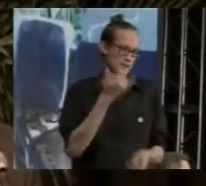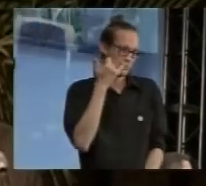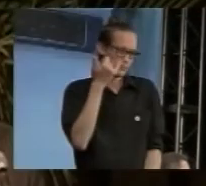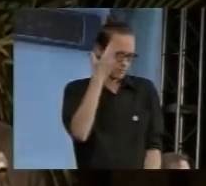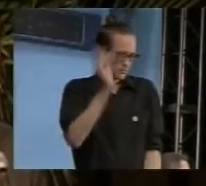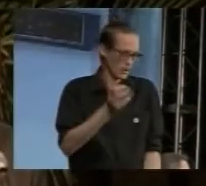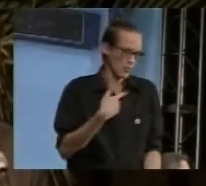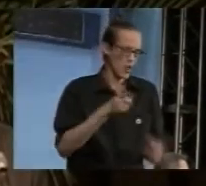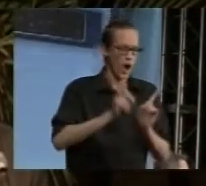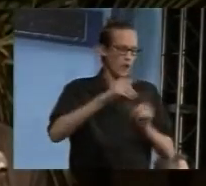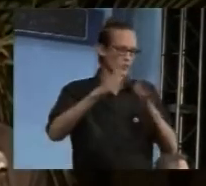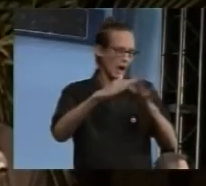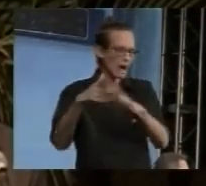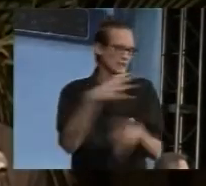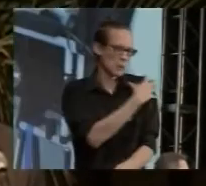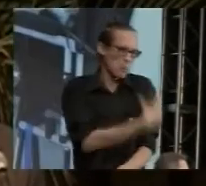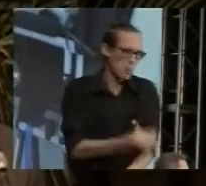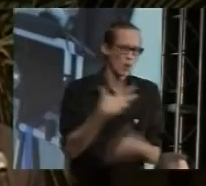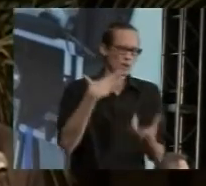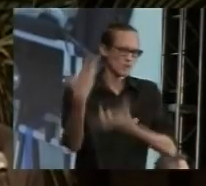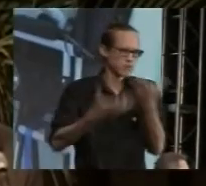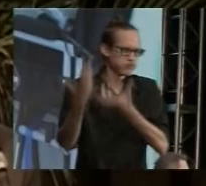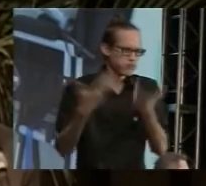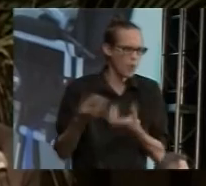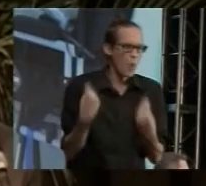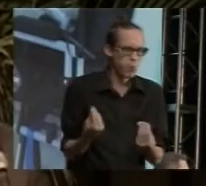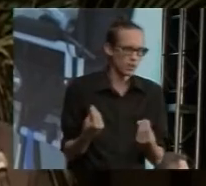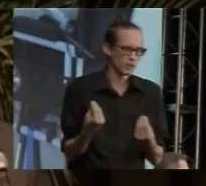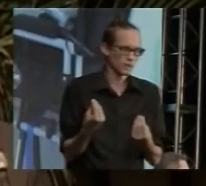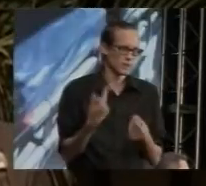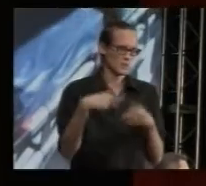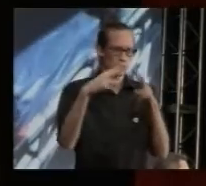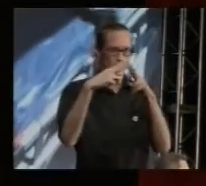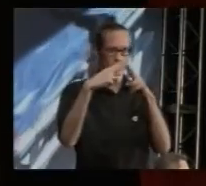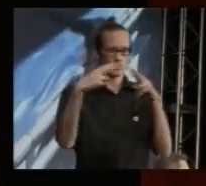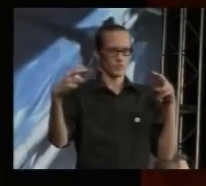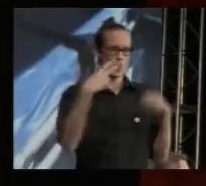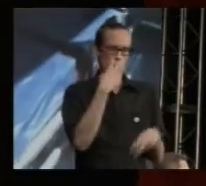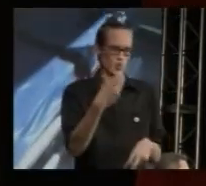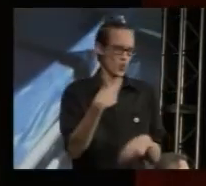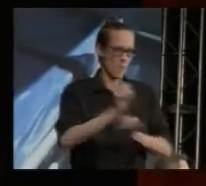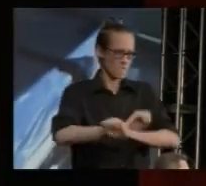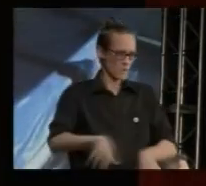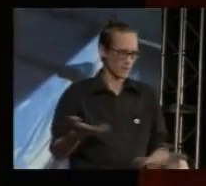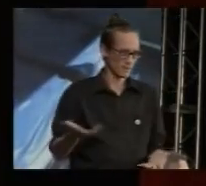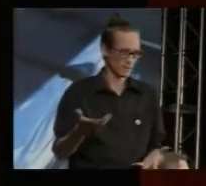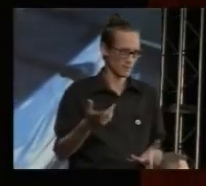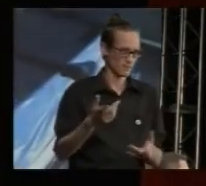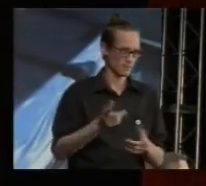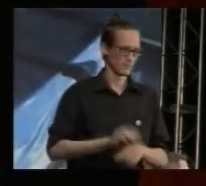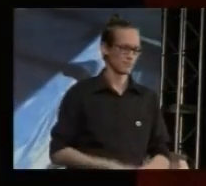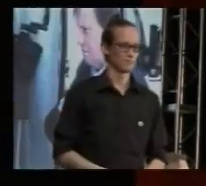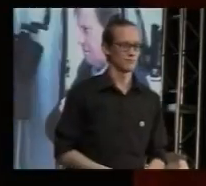en las casas más vulnerables y las familias más vulnerables de la ciudad se deben a cortocircuito por instalaciones eléctricas